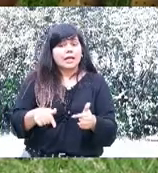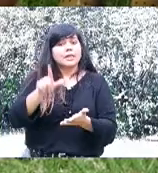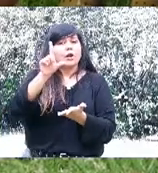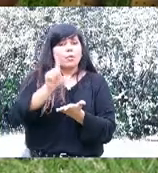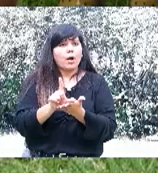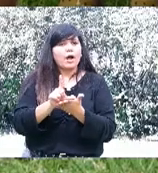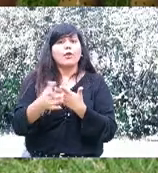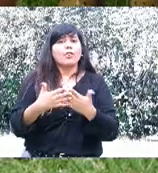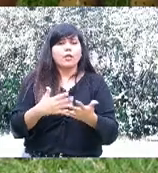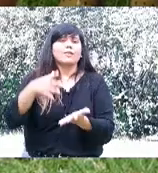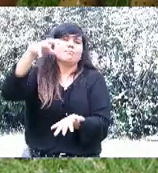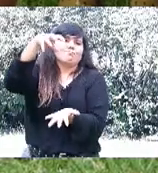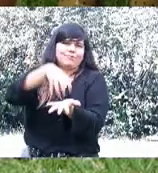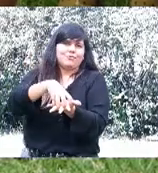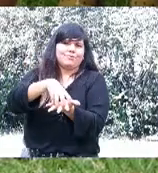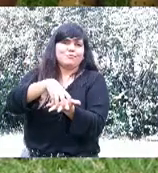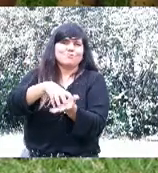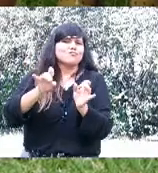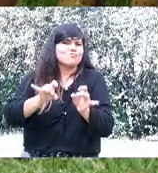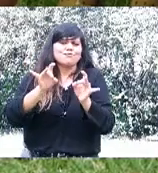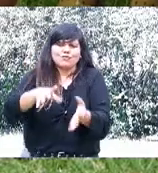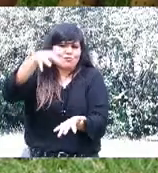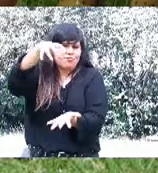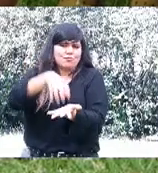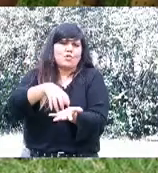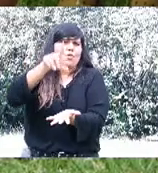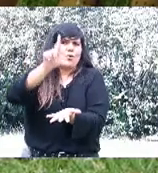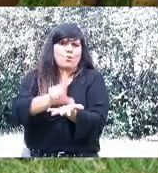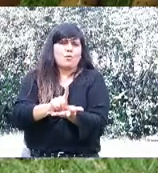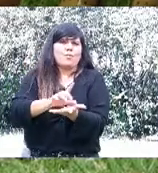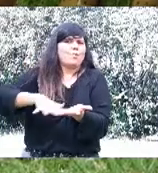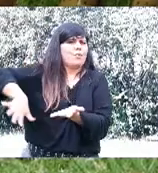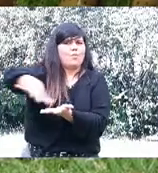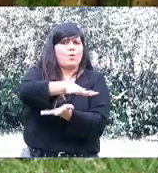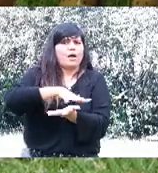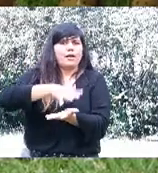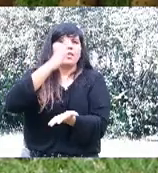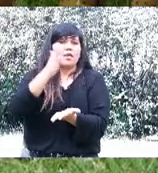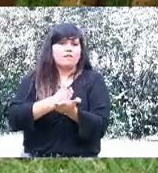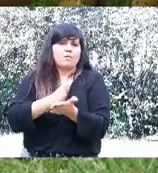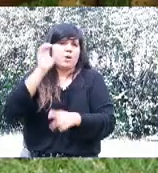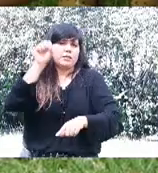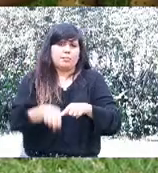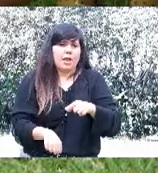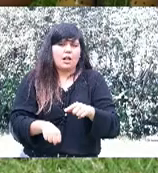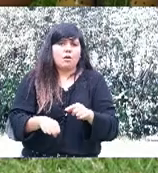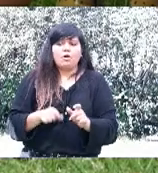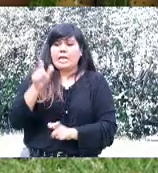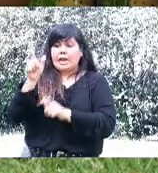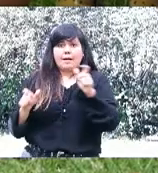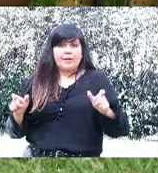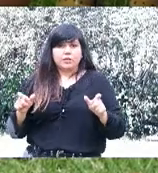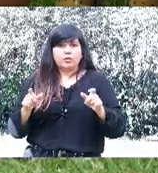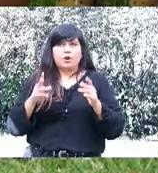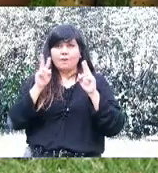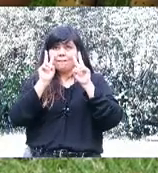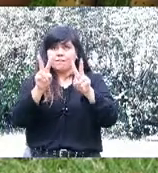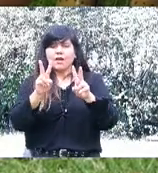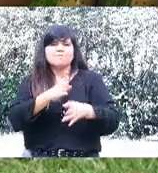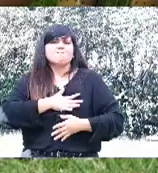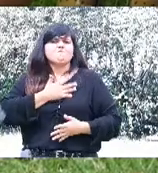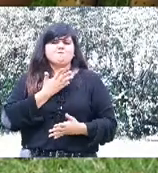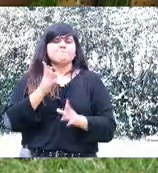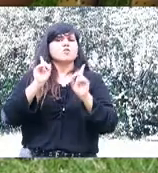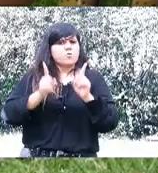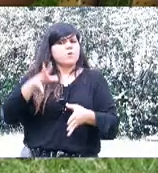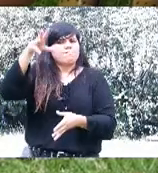está inserto en un territorio es parte de un territorio y tenemos que concebirlo de esa forma y que el entorno sienta que es parte de su territorio